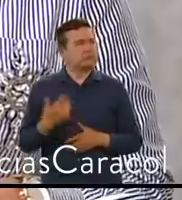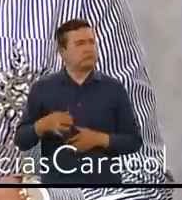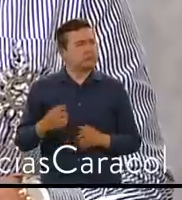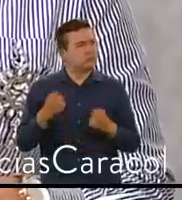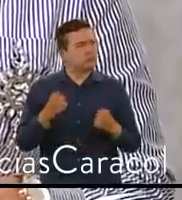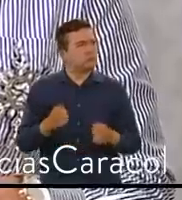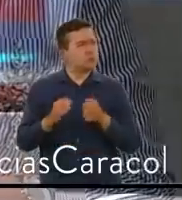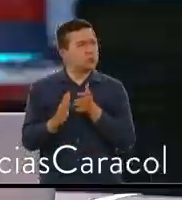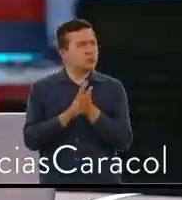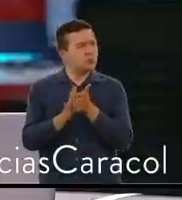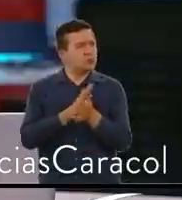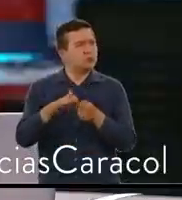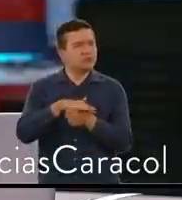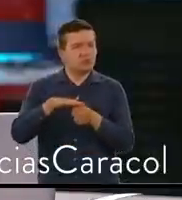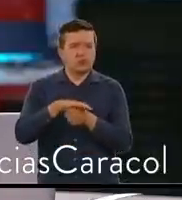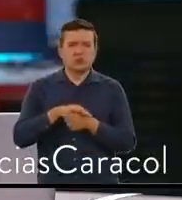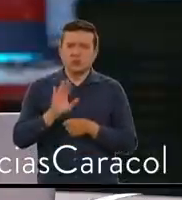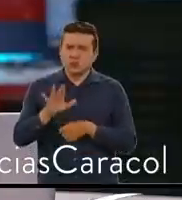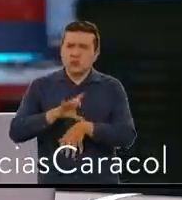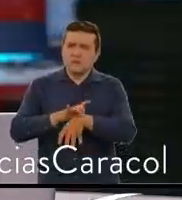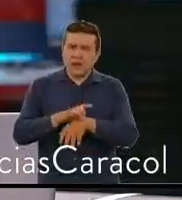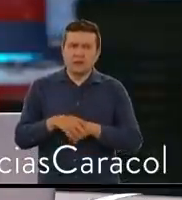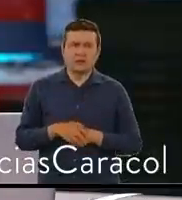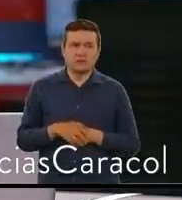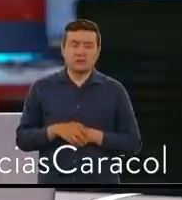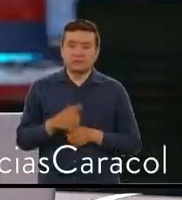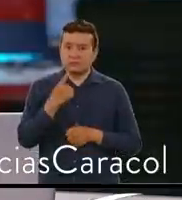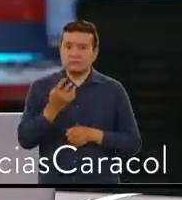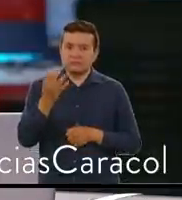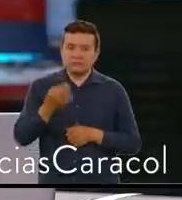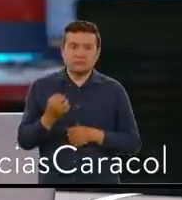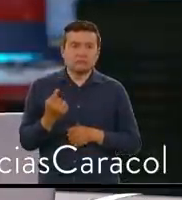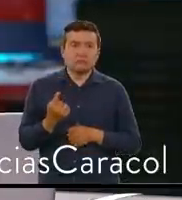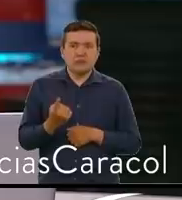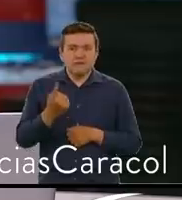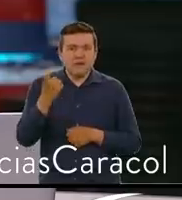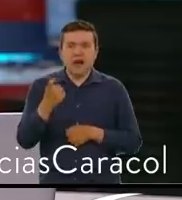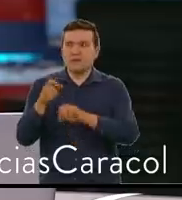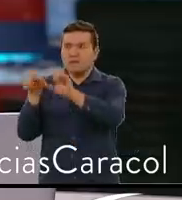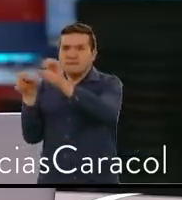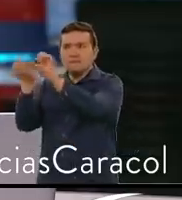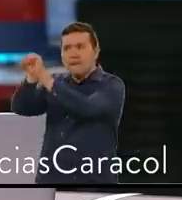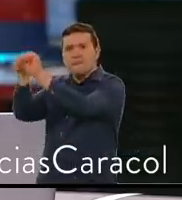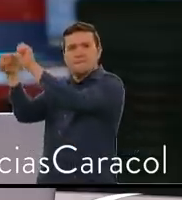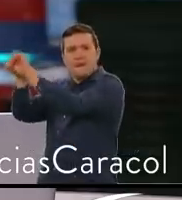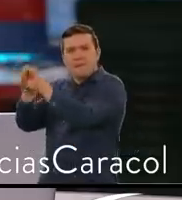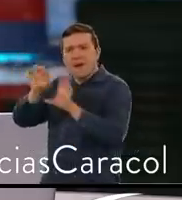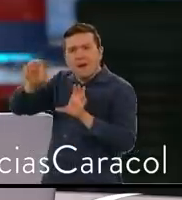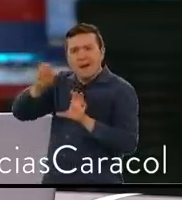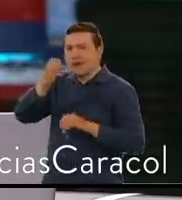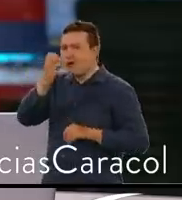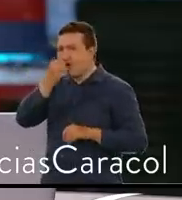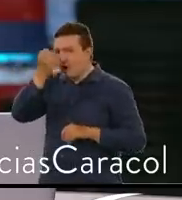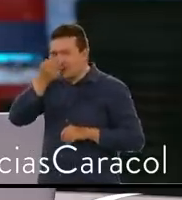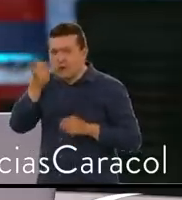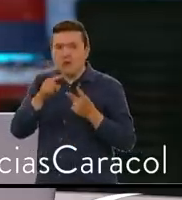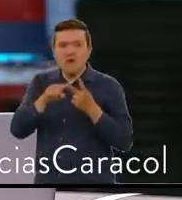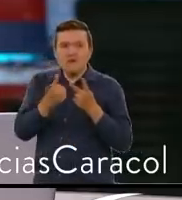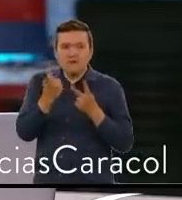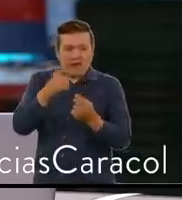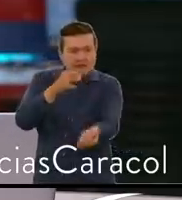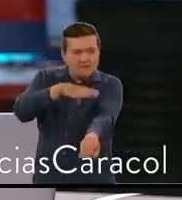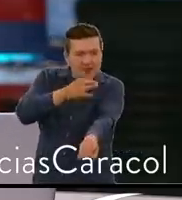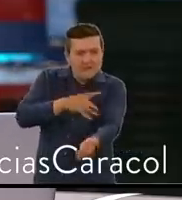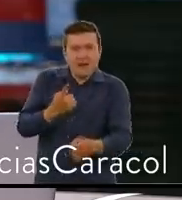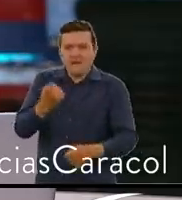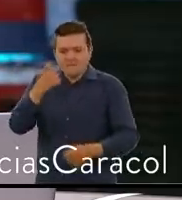que están diciendo todos estos médicos. Hacen falta puntos de oxígeno, faltan insumos, faltan ventiladores. Por eso, para analizar este momento